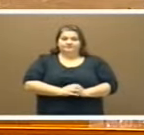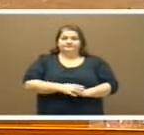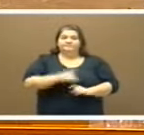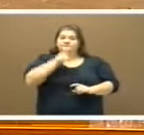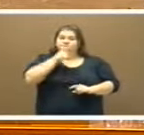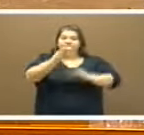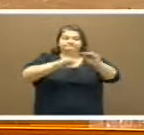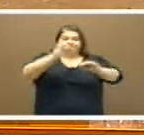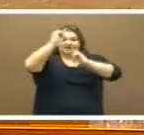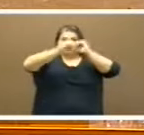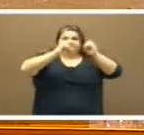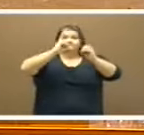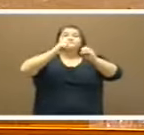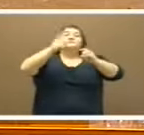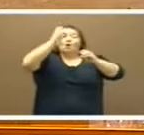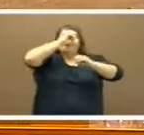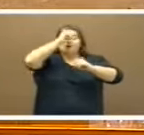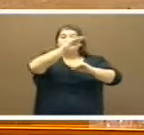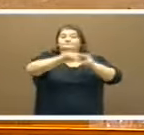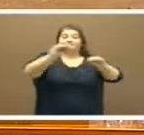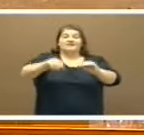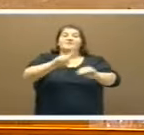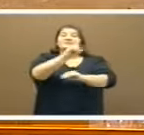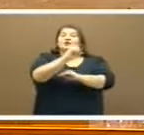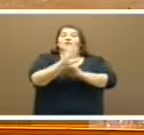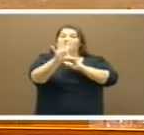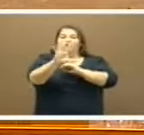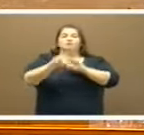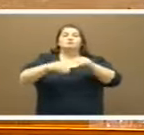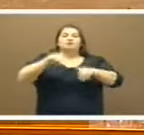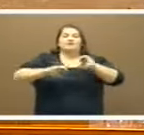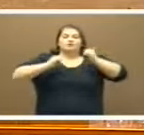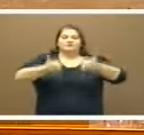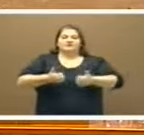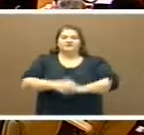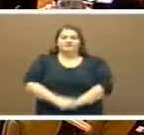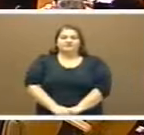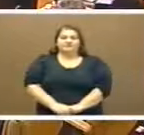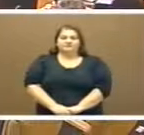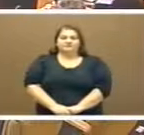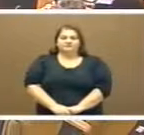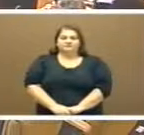Someto a la consideración de la Cámara la enmienda número 105. Entramos en votación.